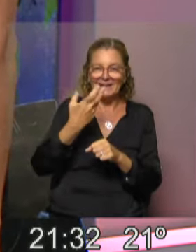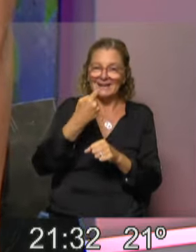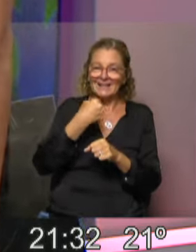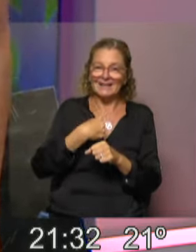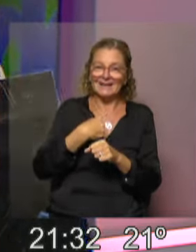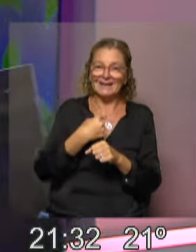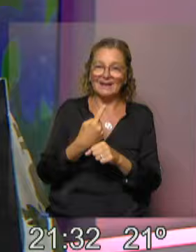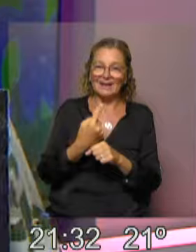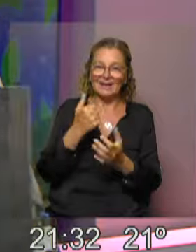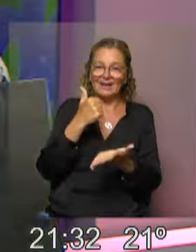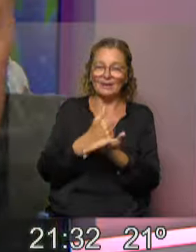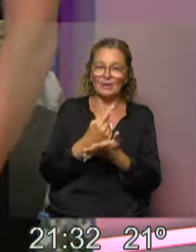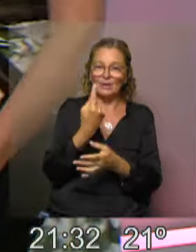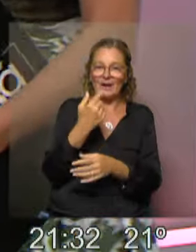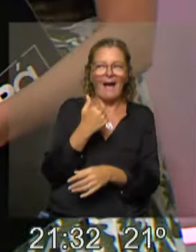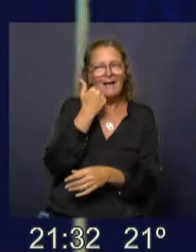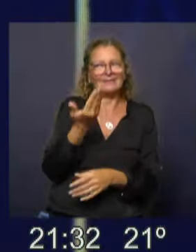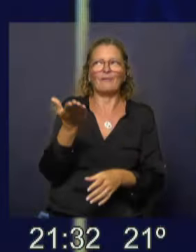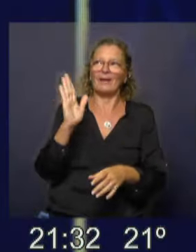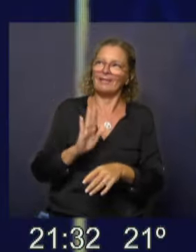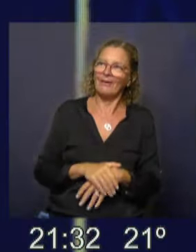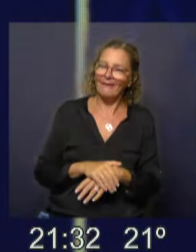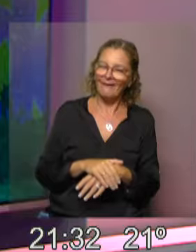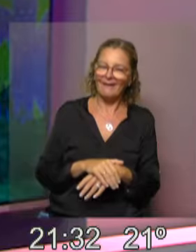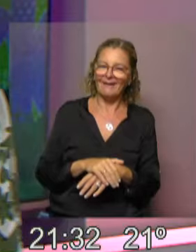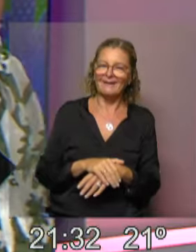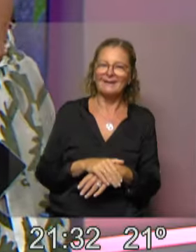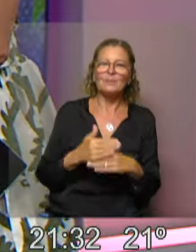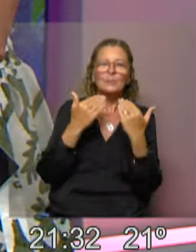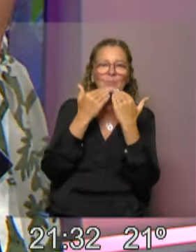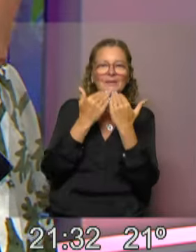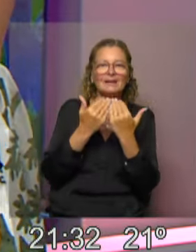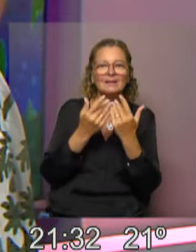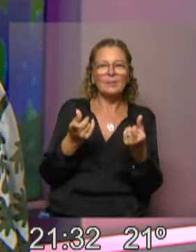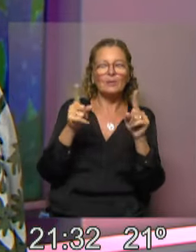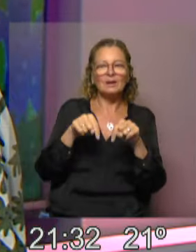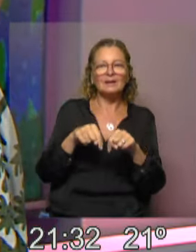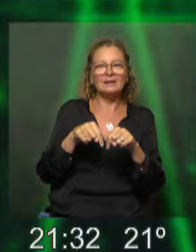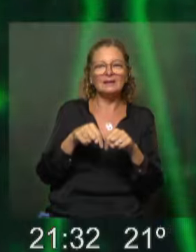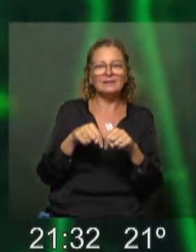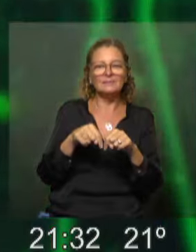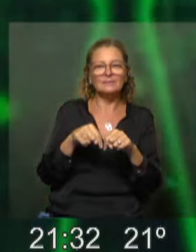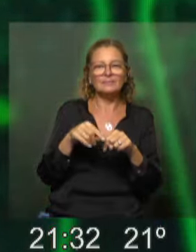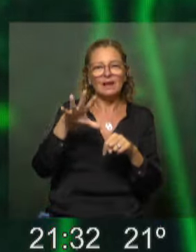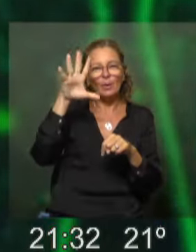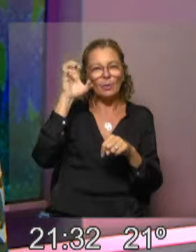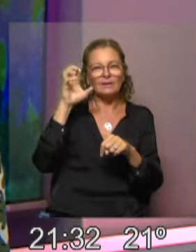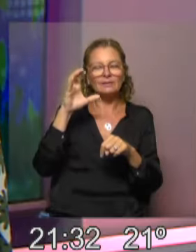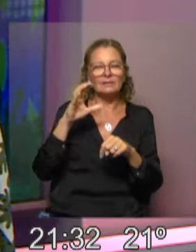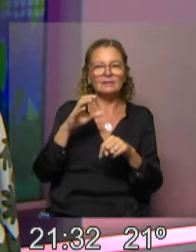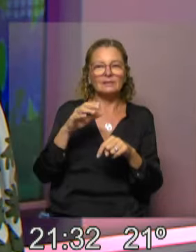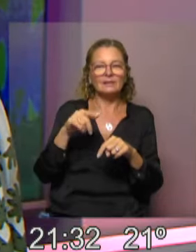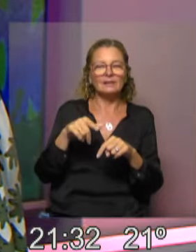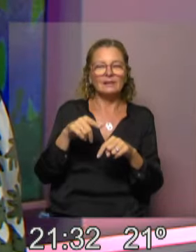en una. Está atrevido. Bueno, Cata, muchísimas gracias por haber venido hoy acá. Recuerden Cata y los